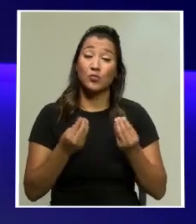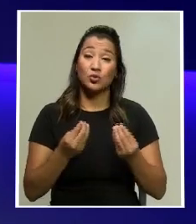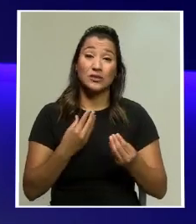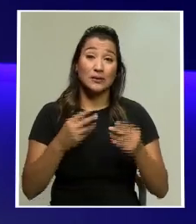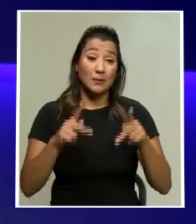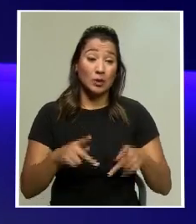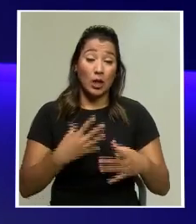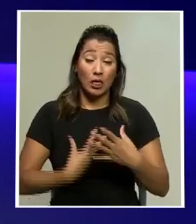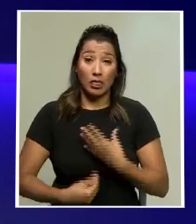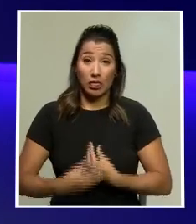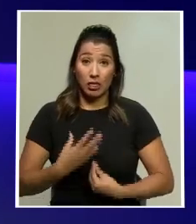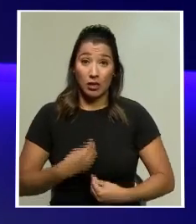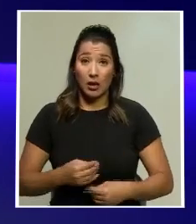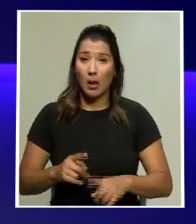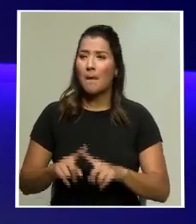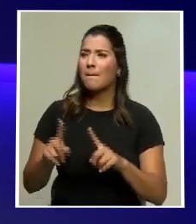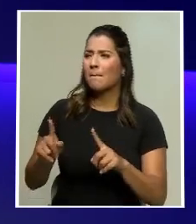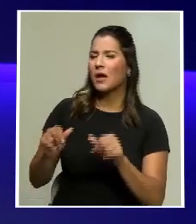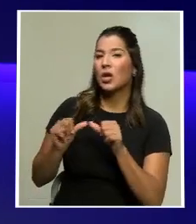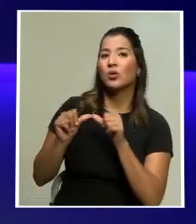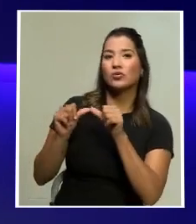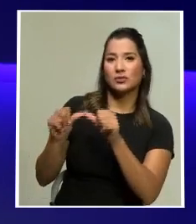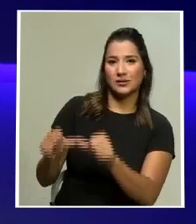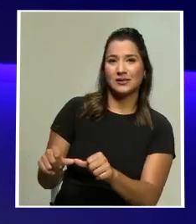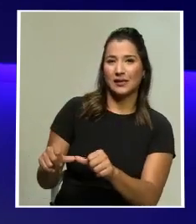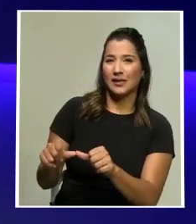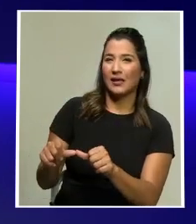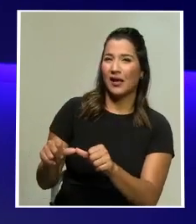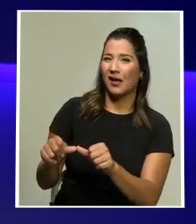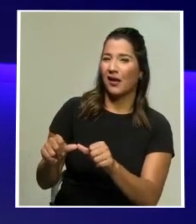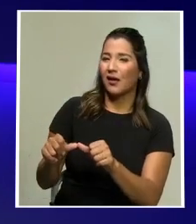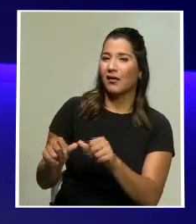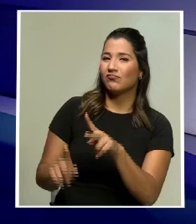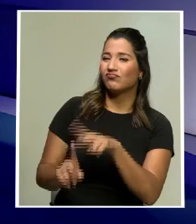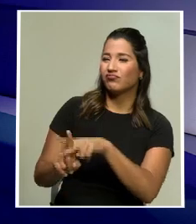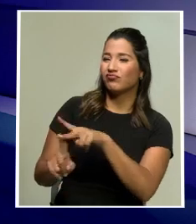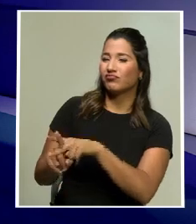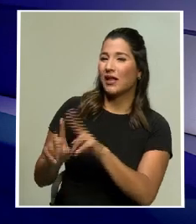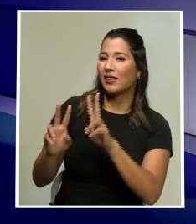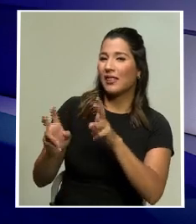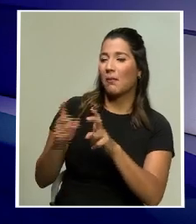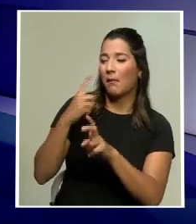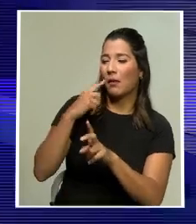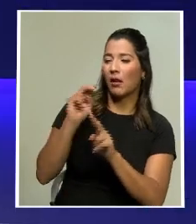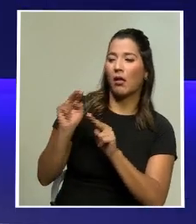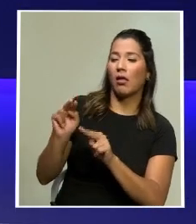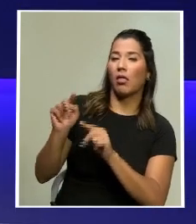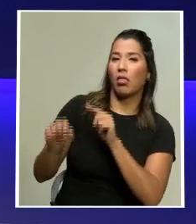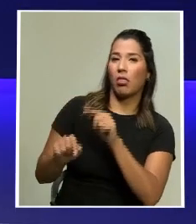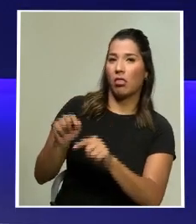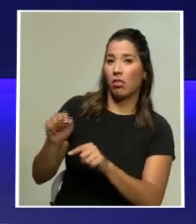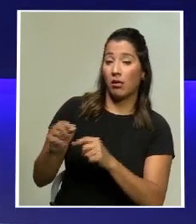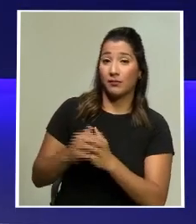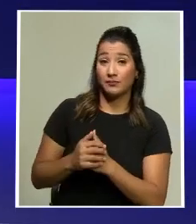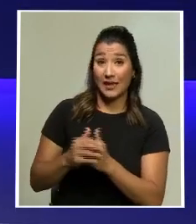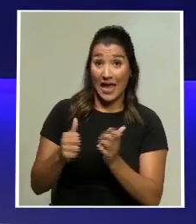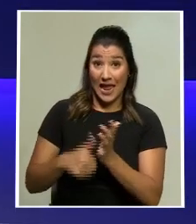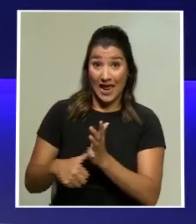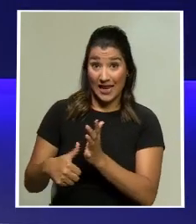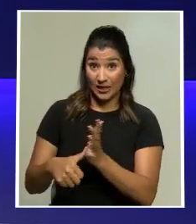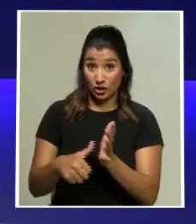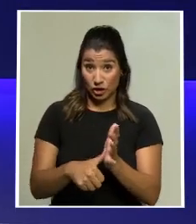personas. Pero va a seguir dando más que hablar. Estas elecciones mismas que ha